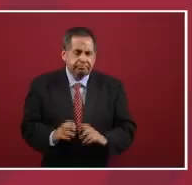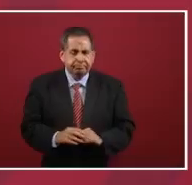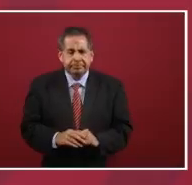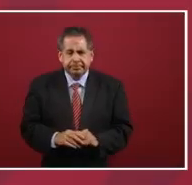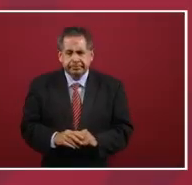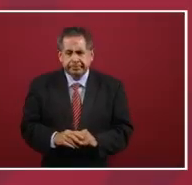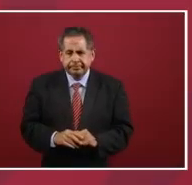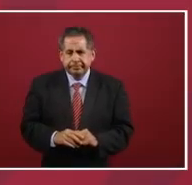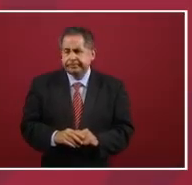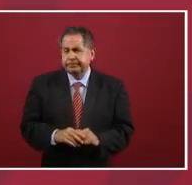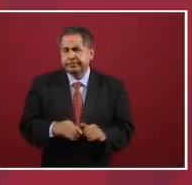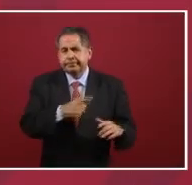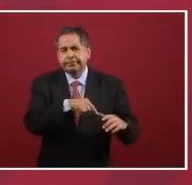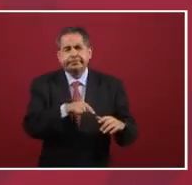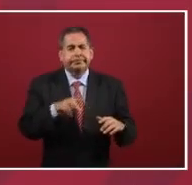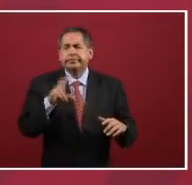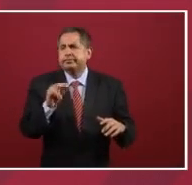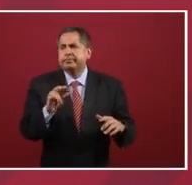no